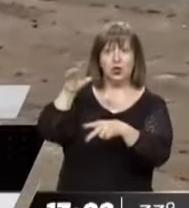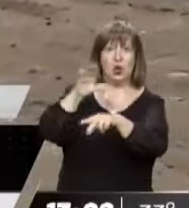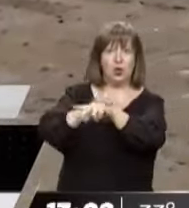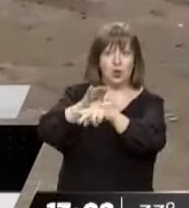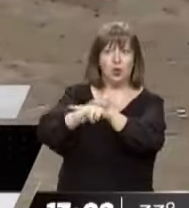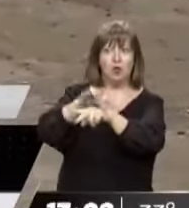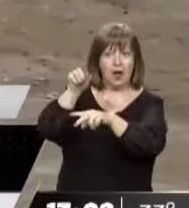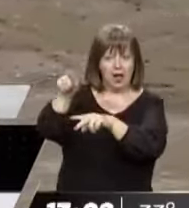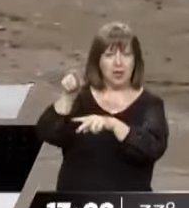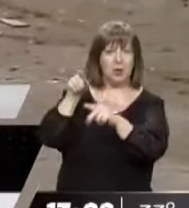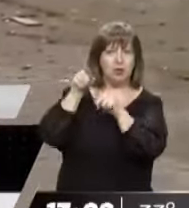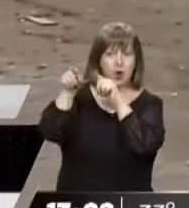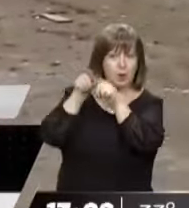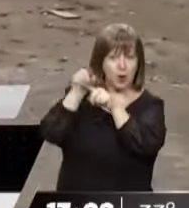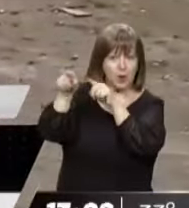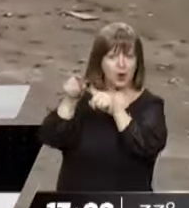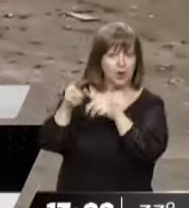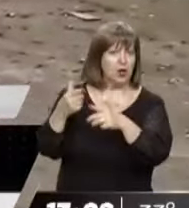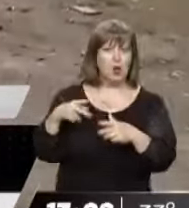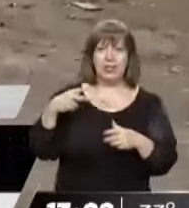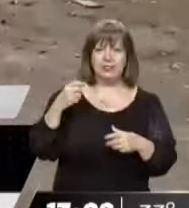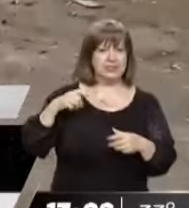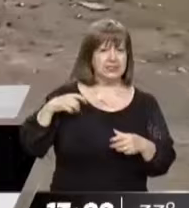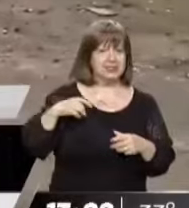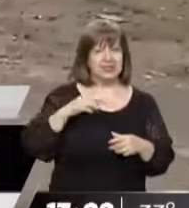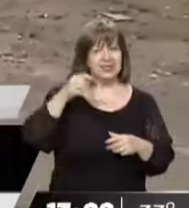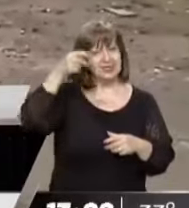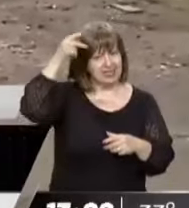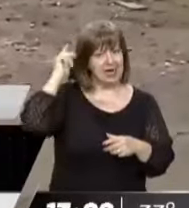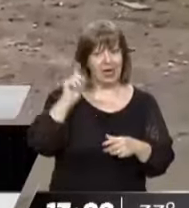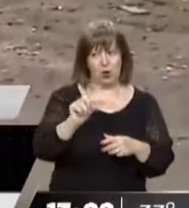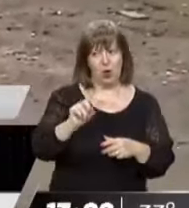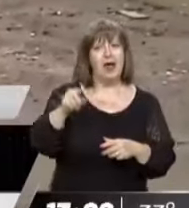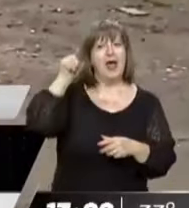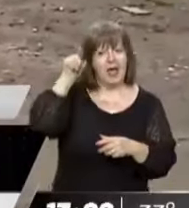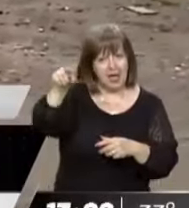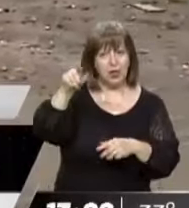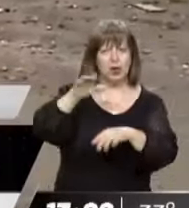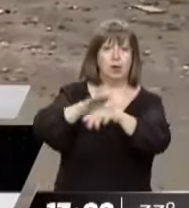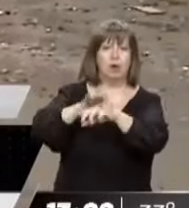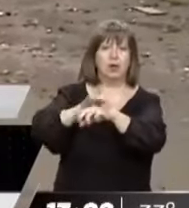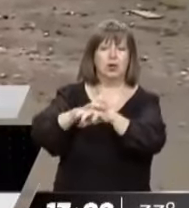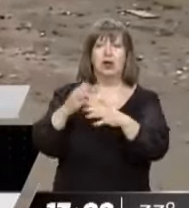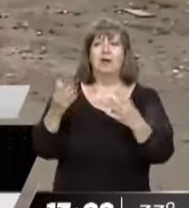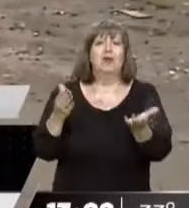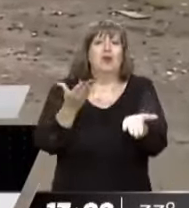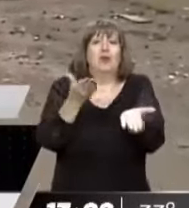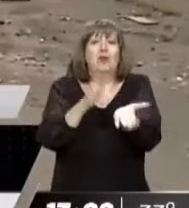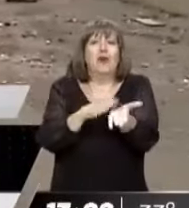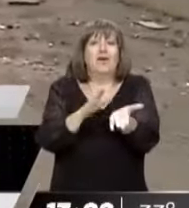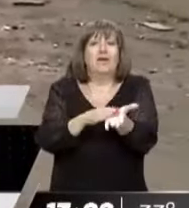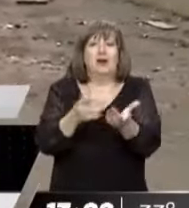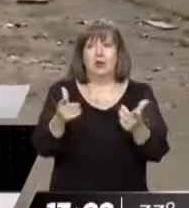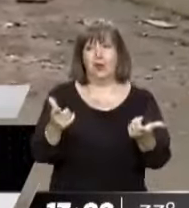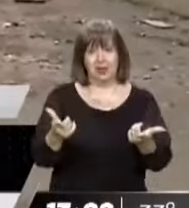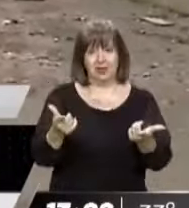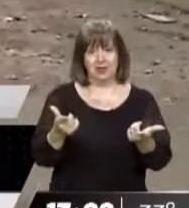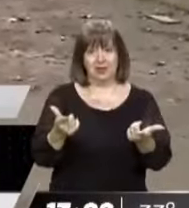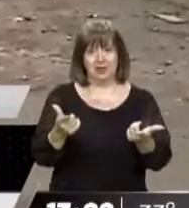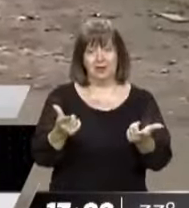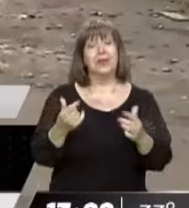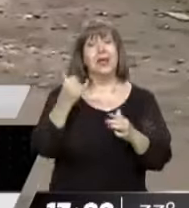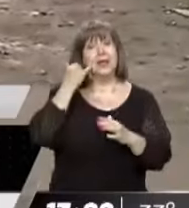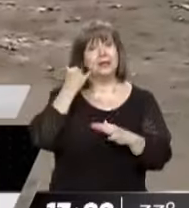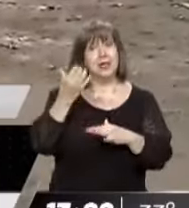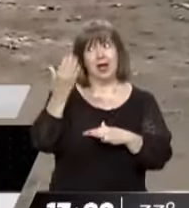seres humanos. Nos la agarramos, no, el culpable no, no. Es el diferente. Entonces, digo, no hay pruebas para ninguno de los dos lados. Sí. Cuando cubríamos ayer